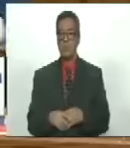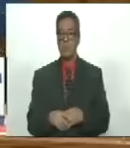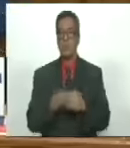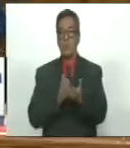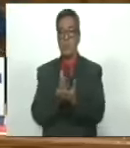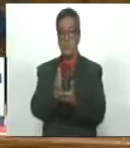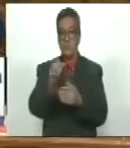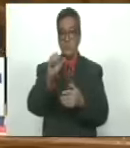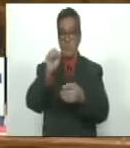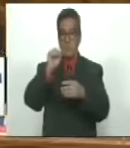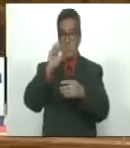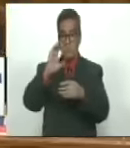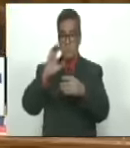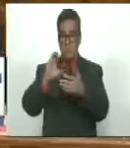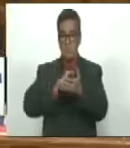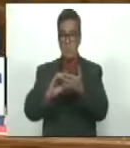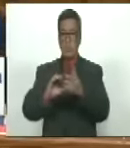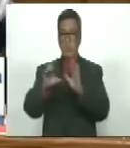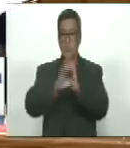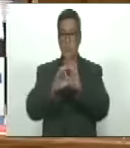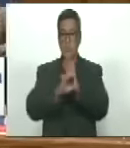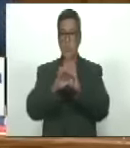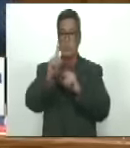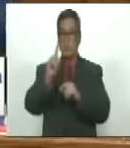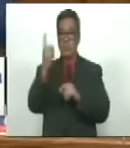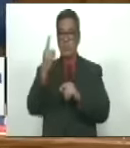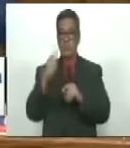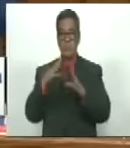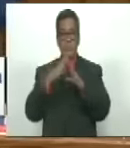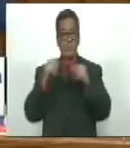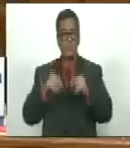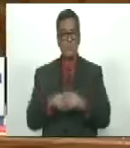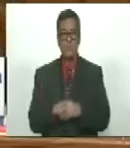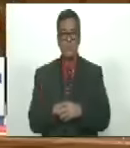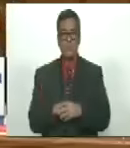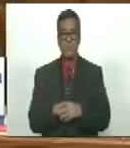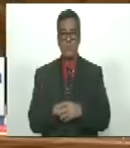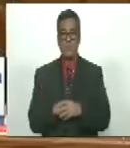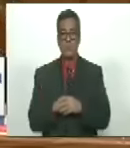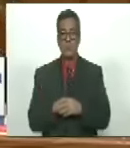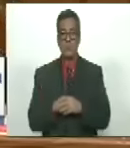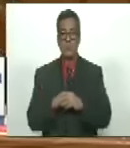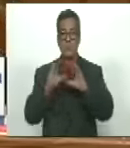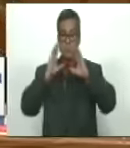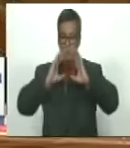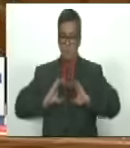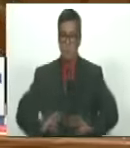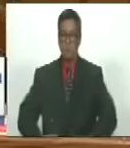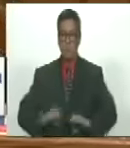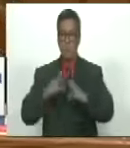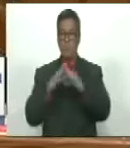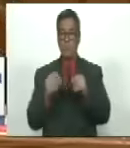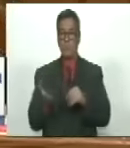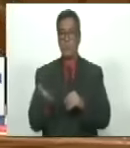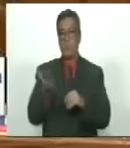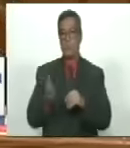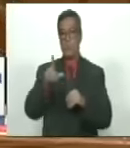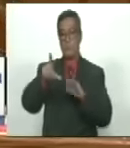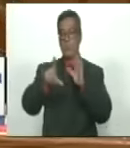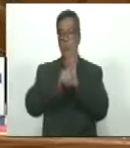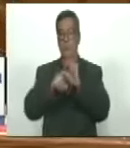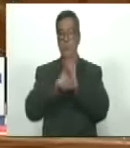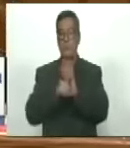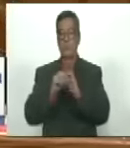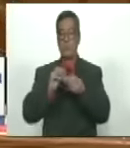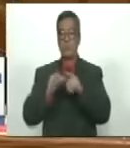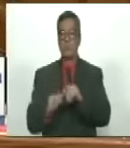Seguimos en el capítulo 1 de las disposiciones fundamentales, aquí está todo el cuerpo o lo fundamental de la ley, los